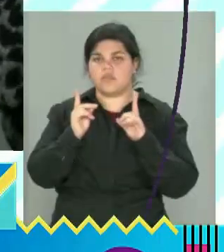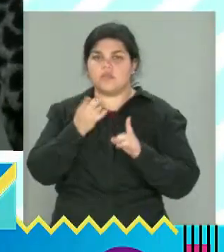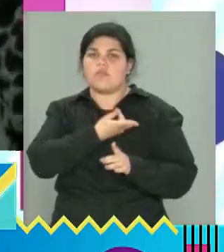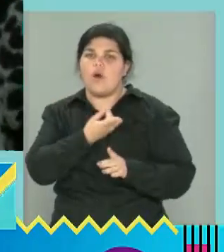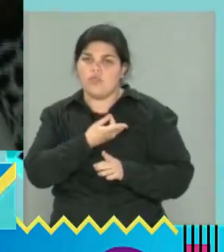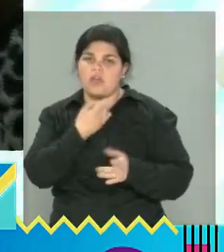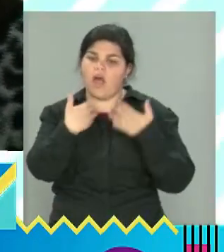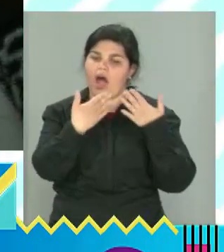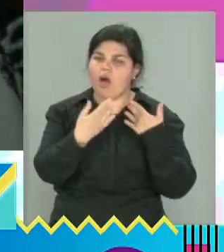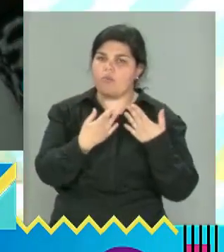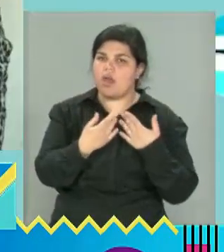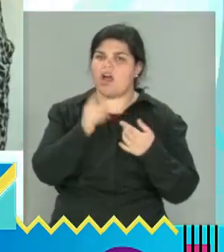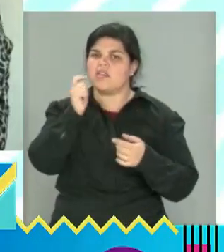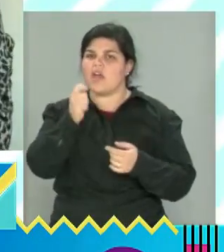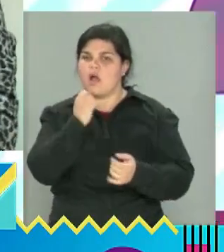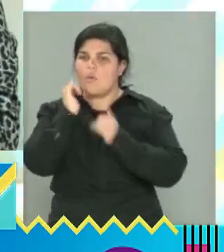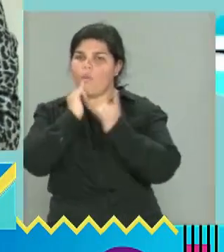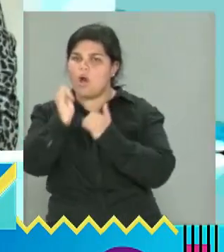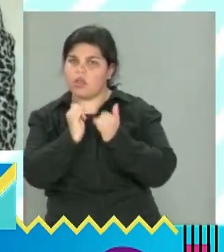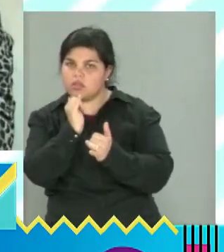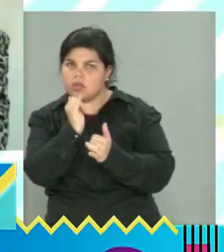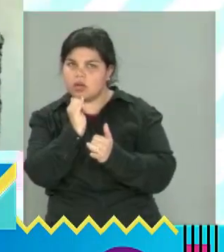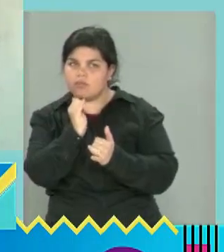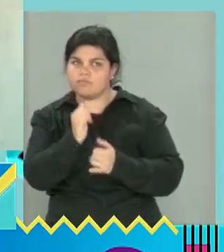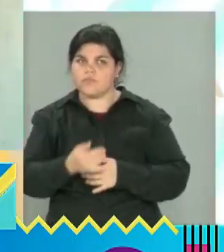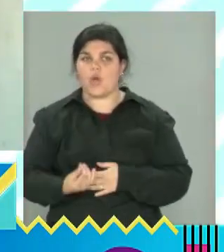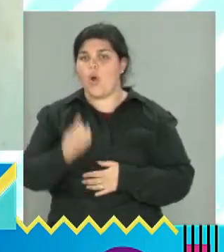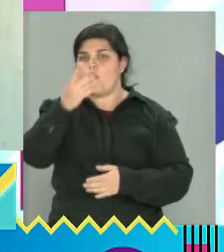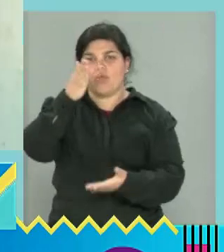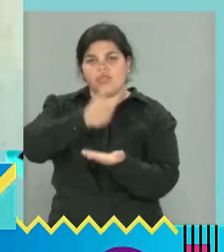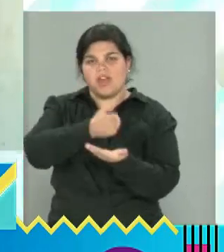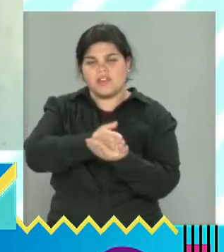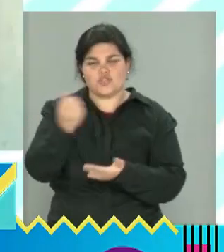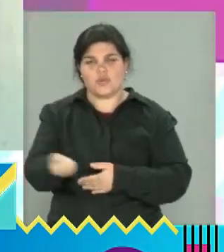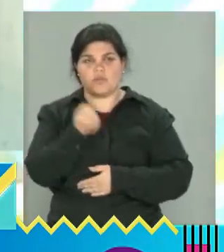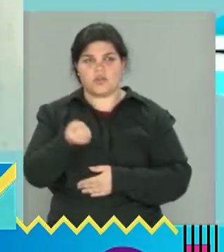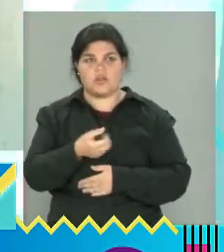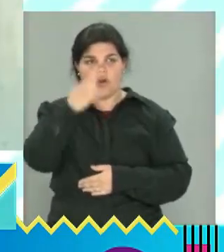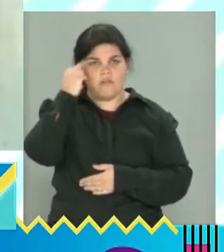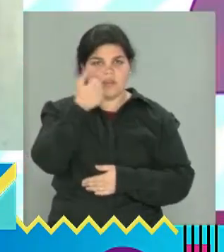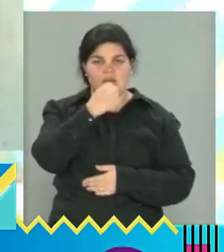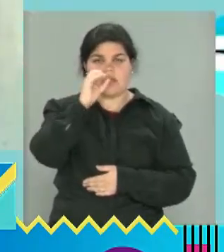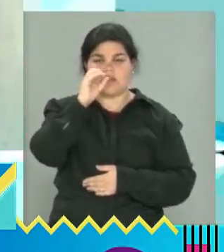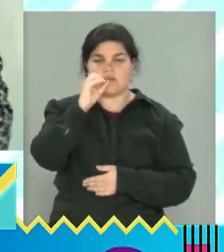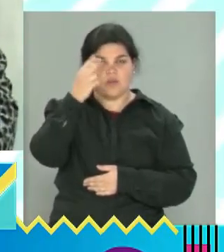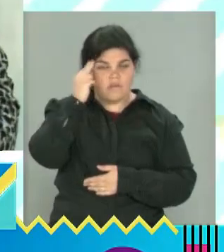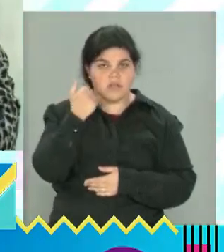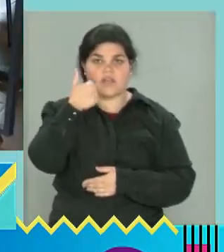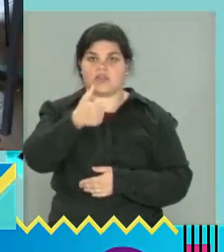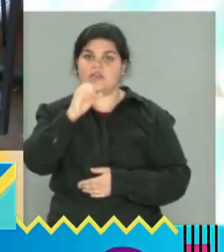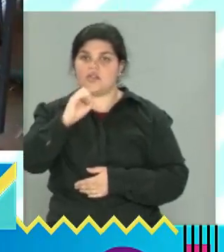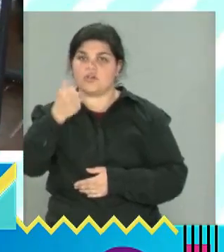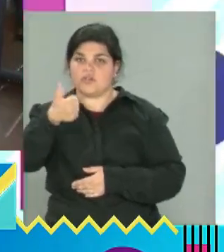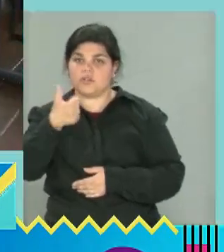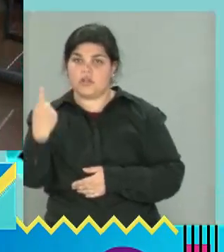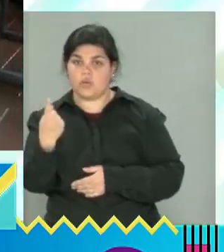la importancia también de uno de los derechos de los chicos planteado en la 26061 es de la escucha